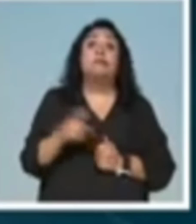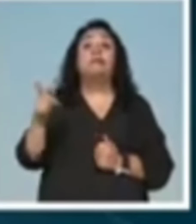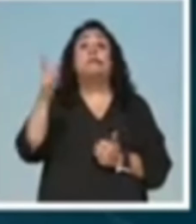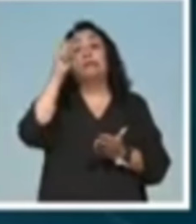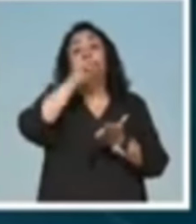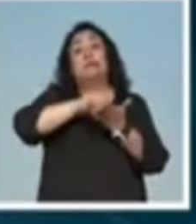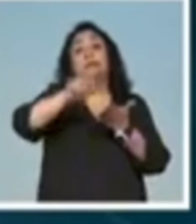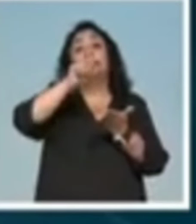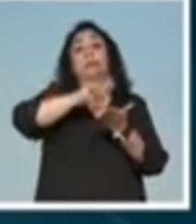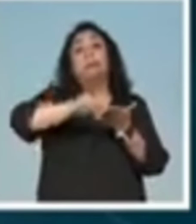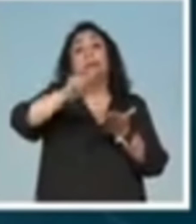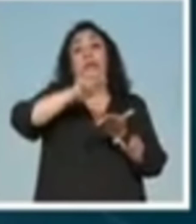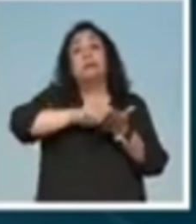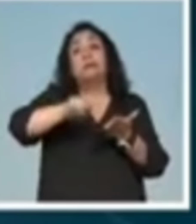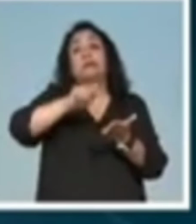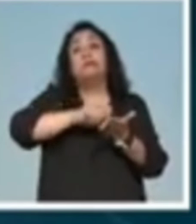escribió